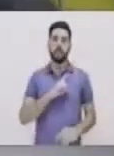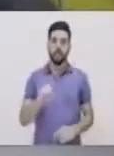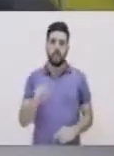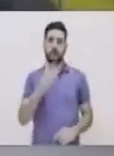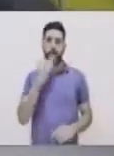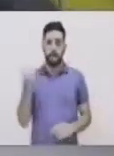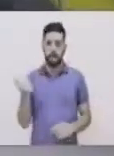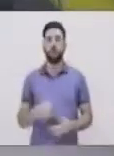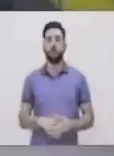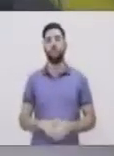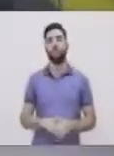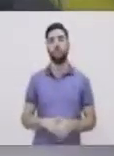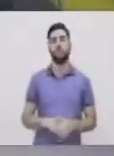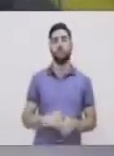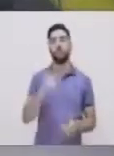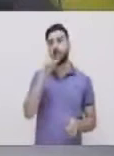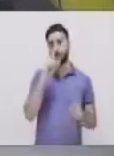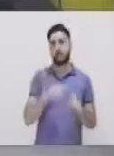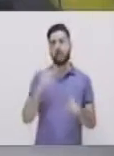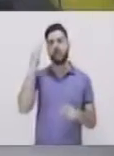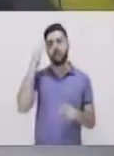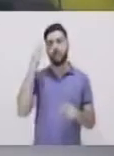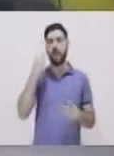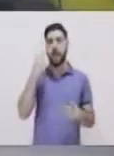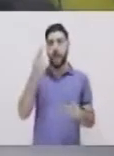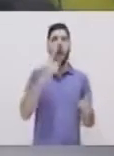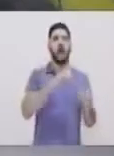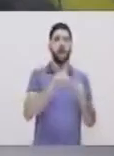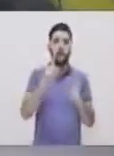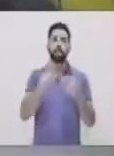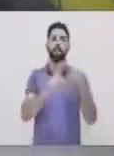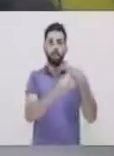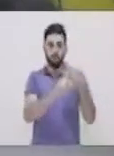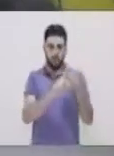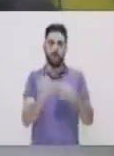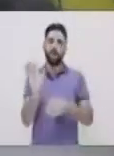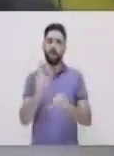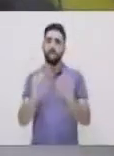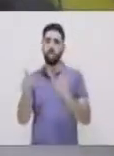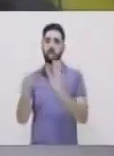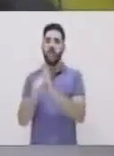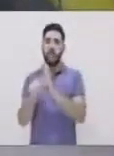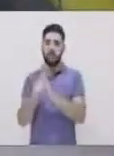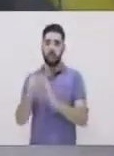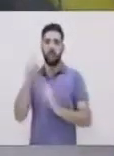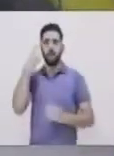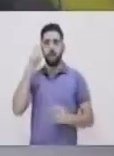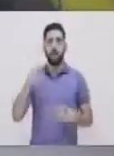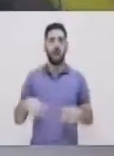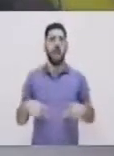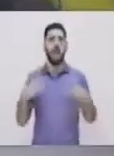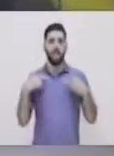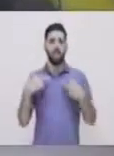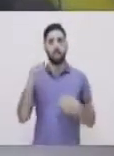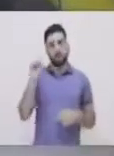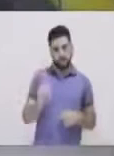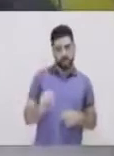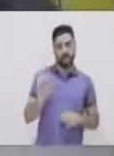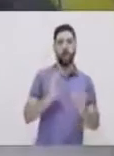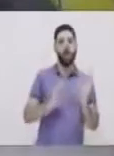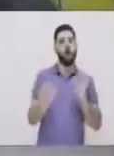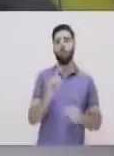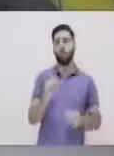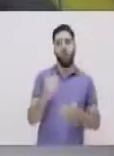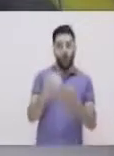Claro, y saber diferenciar hasta cierto punto qué es positivo y qué es negativo para nuestra vida, ¿verdad? Qué nos va a servir, qué